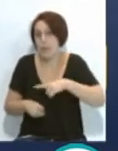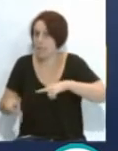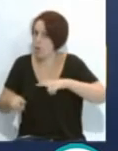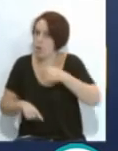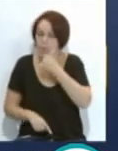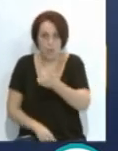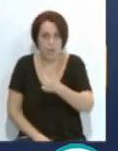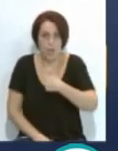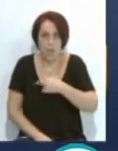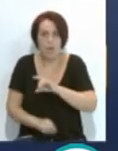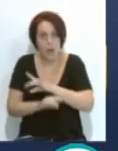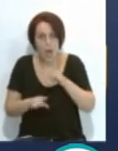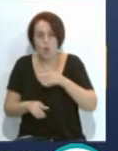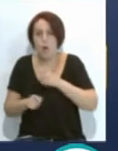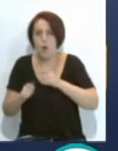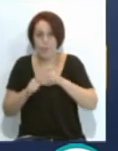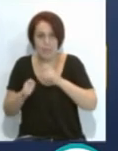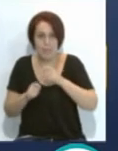clarísimamente en la penúltima rueda de prensa,